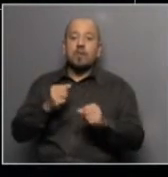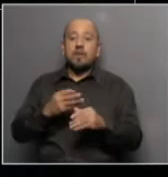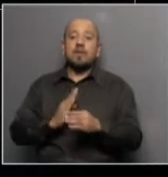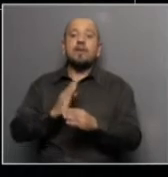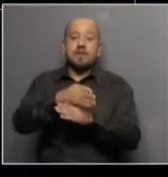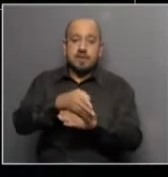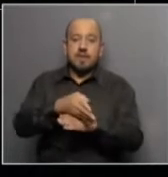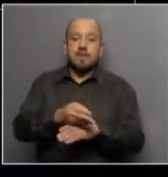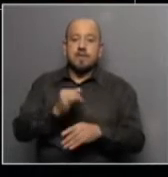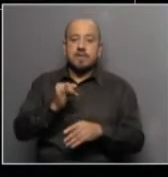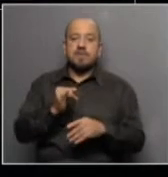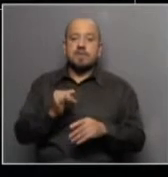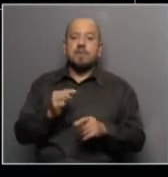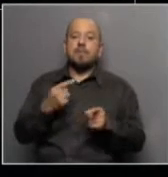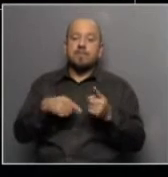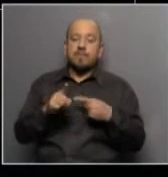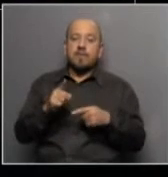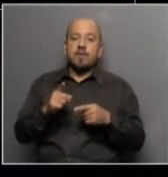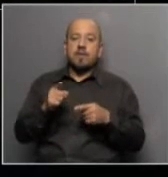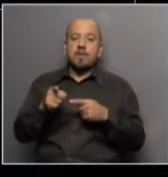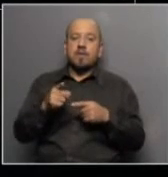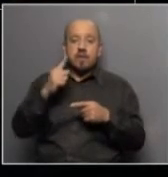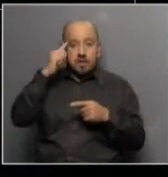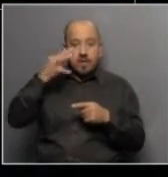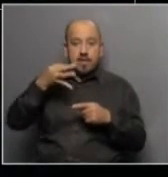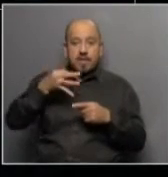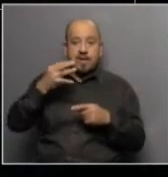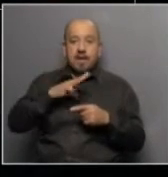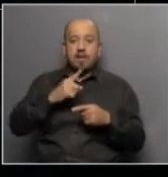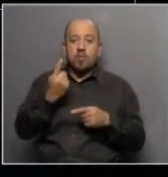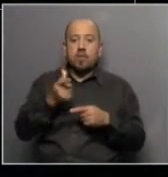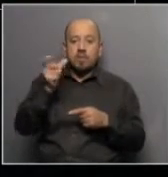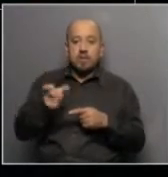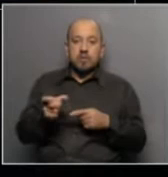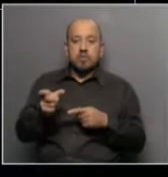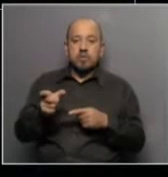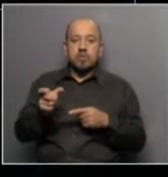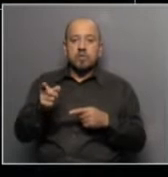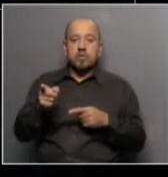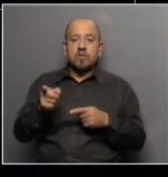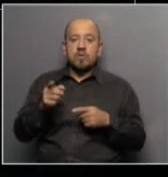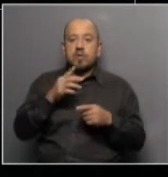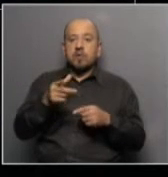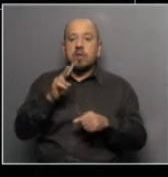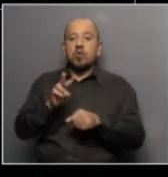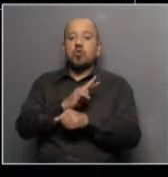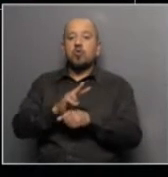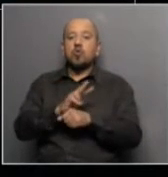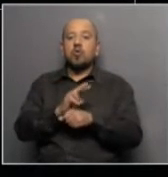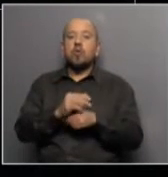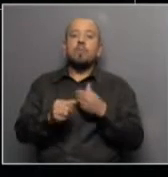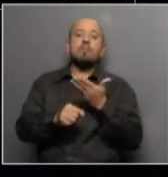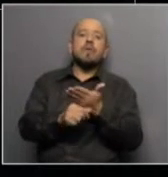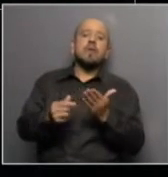acceder al barrio, pero en la realidad también hay una persona ahí, un guardia, que controla el acceso, que pide